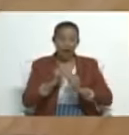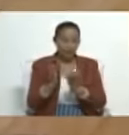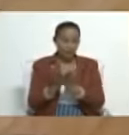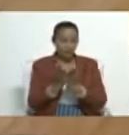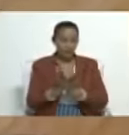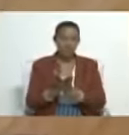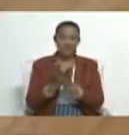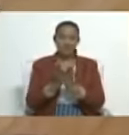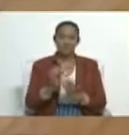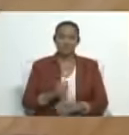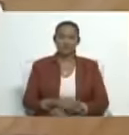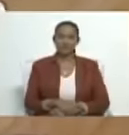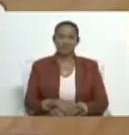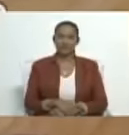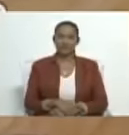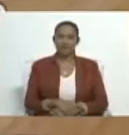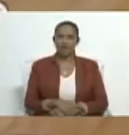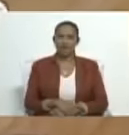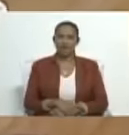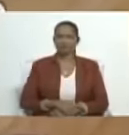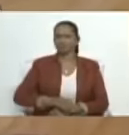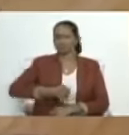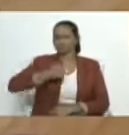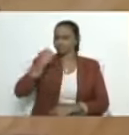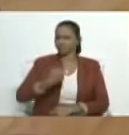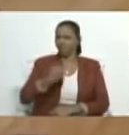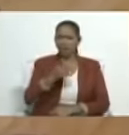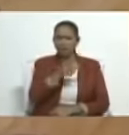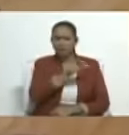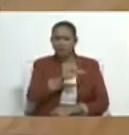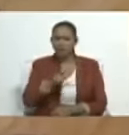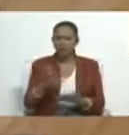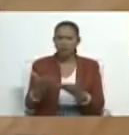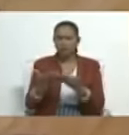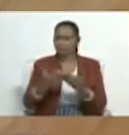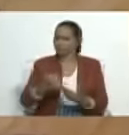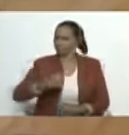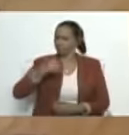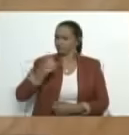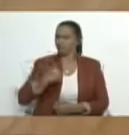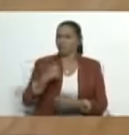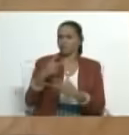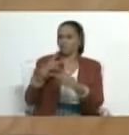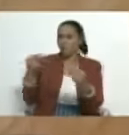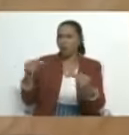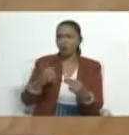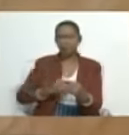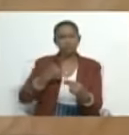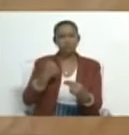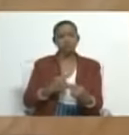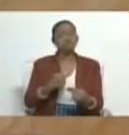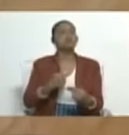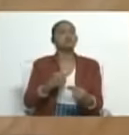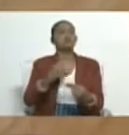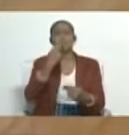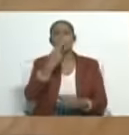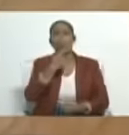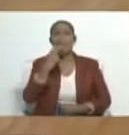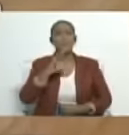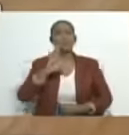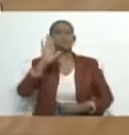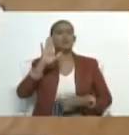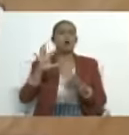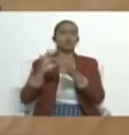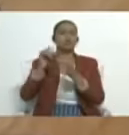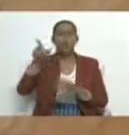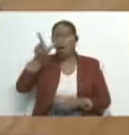se opusieron con mucha firmeza también al pacto de Punto Fijo, lo que significó el pacto